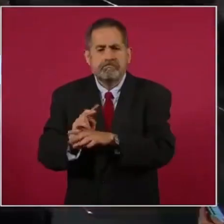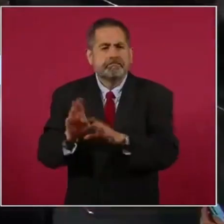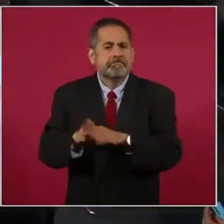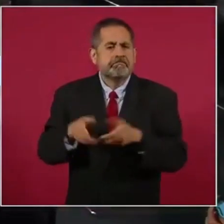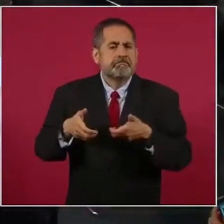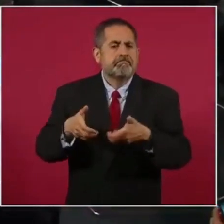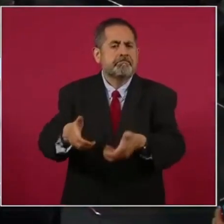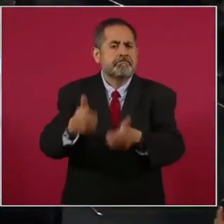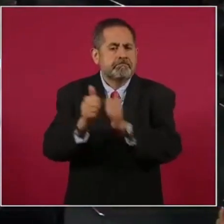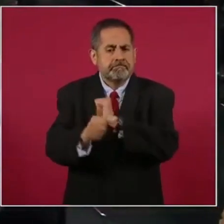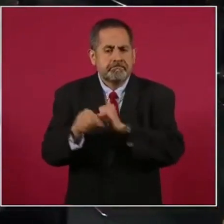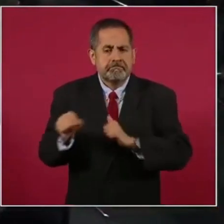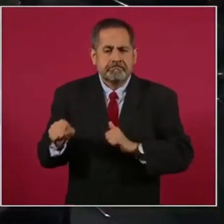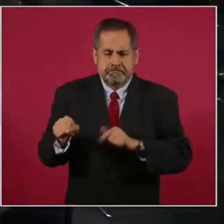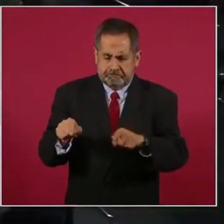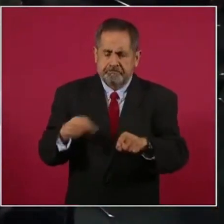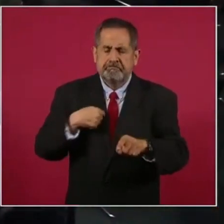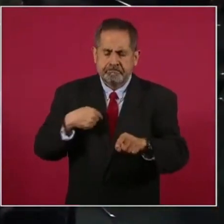carreteras,